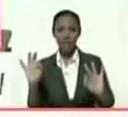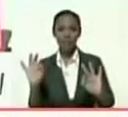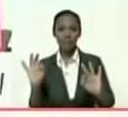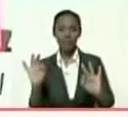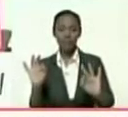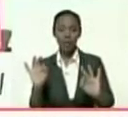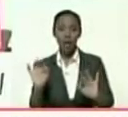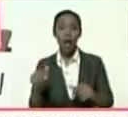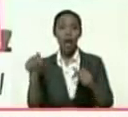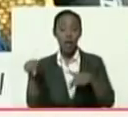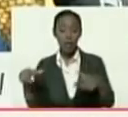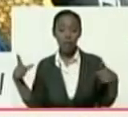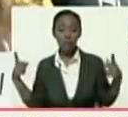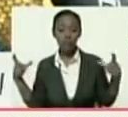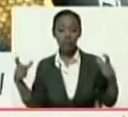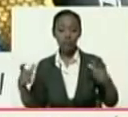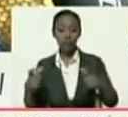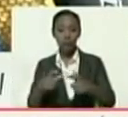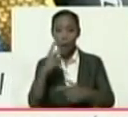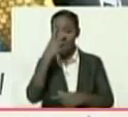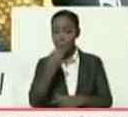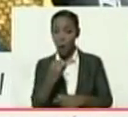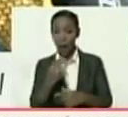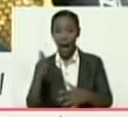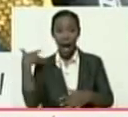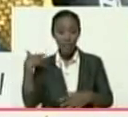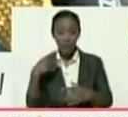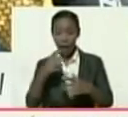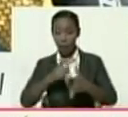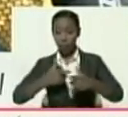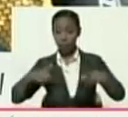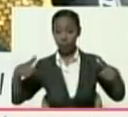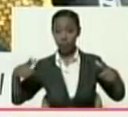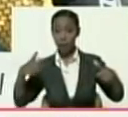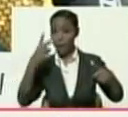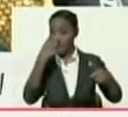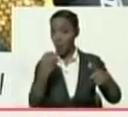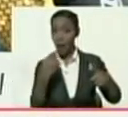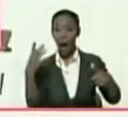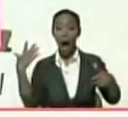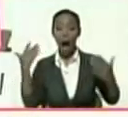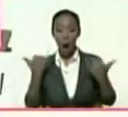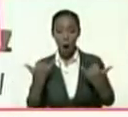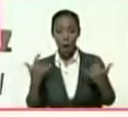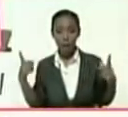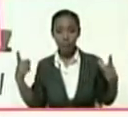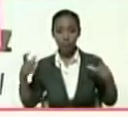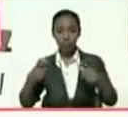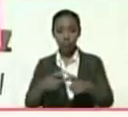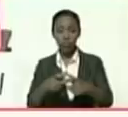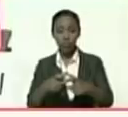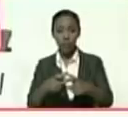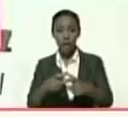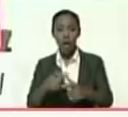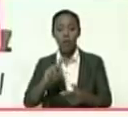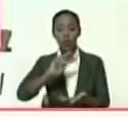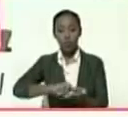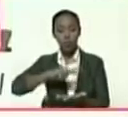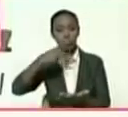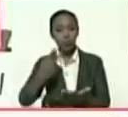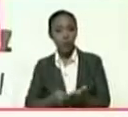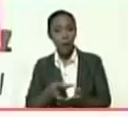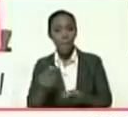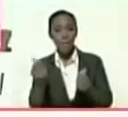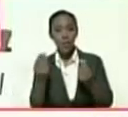esta vez redujo la pobreza extrema de 38 a 15, el desempleo de 8 a 4, duplicó el presupuesto de